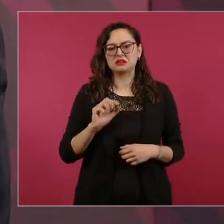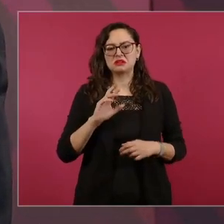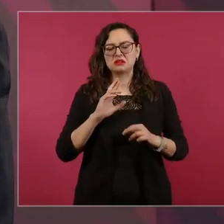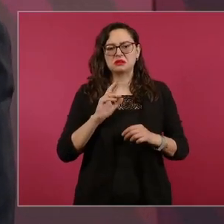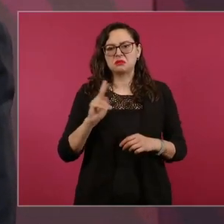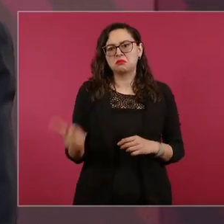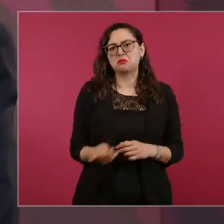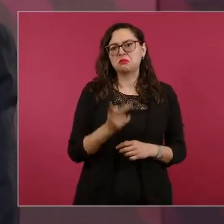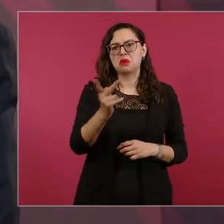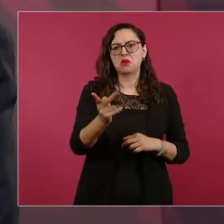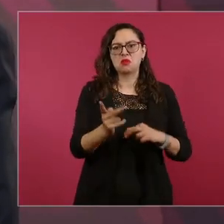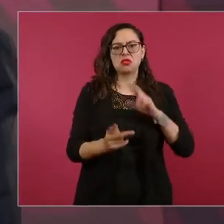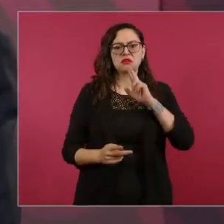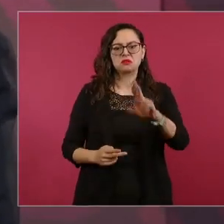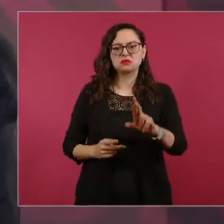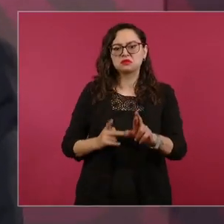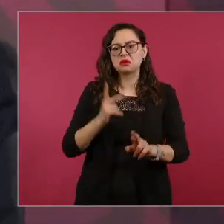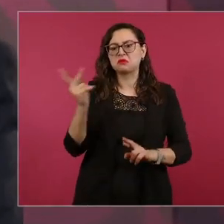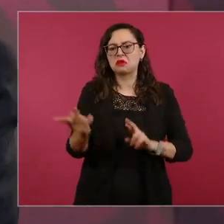sin